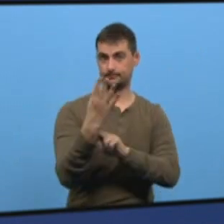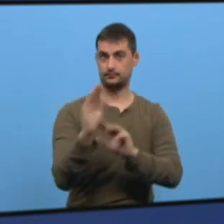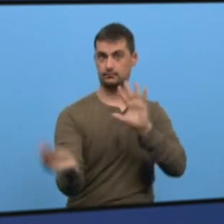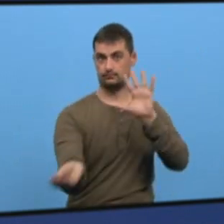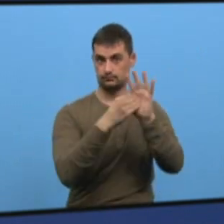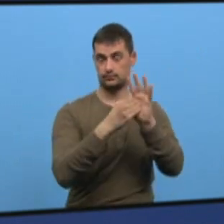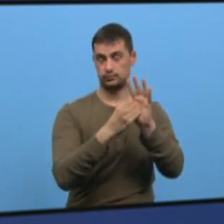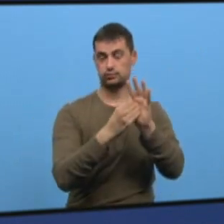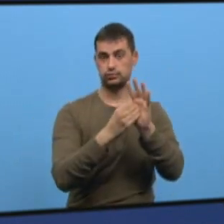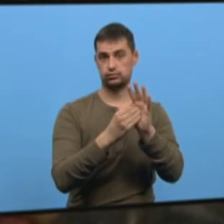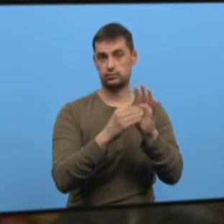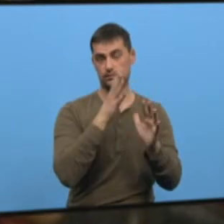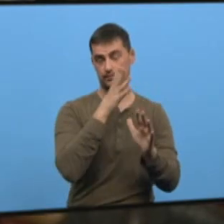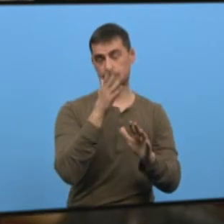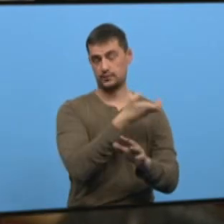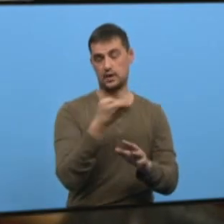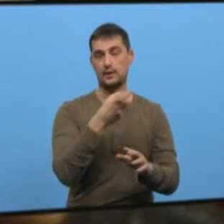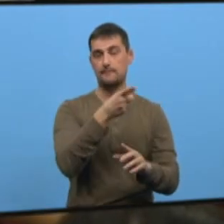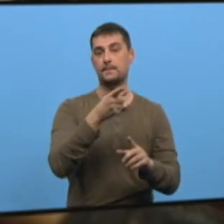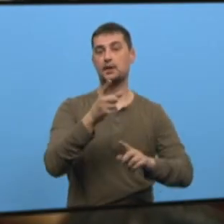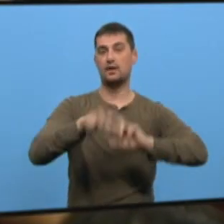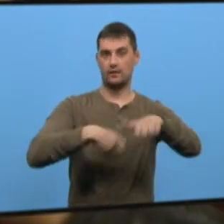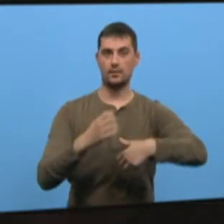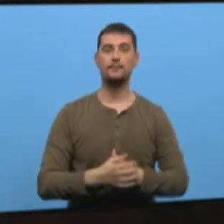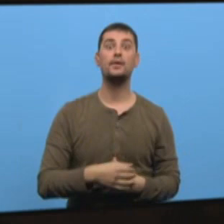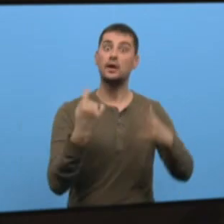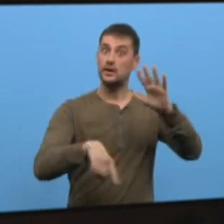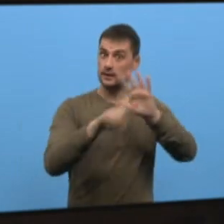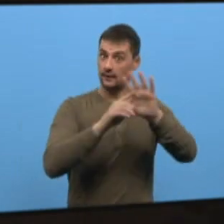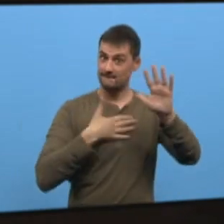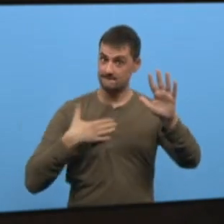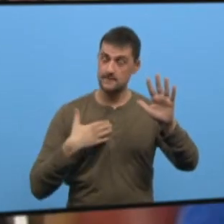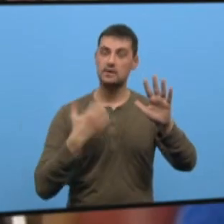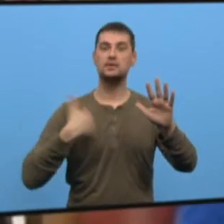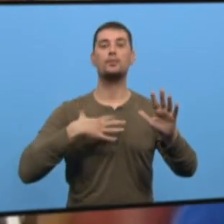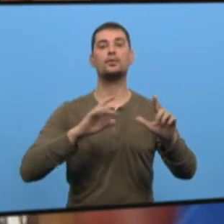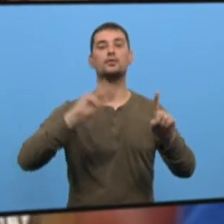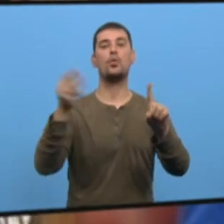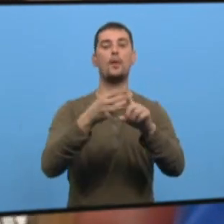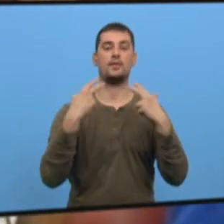introducen esta reforma as inscripción están abertas Pina web